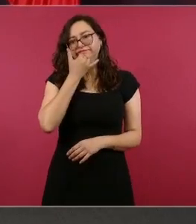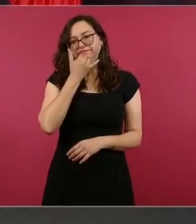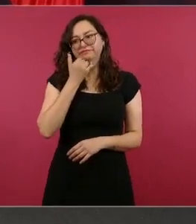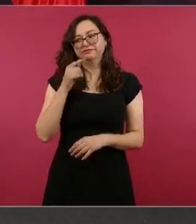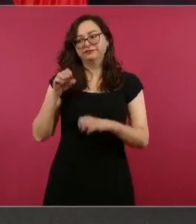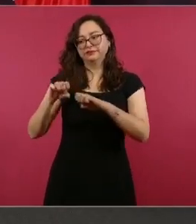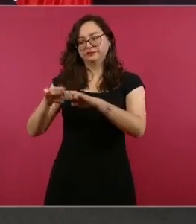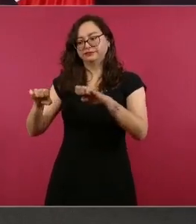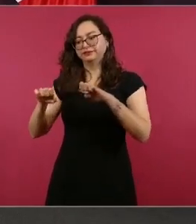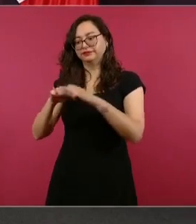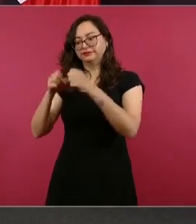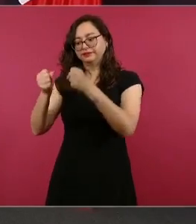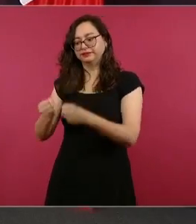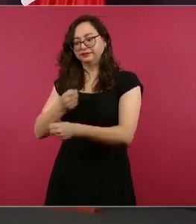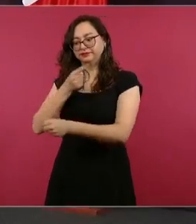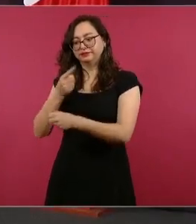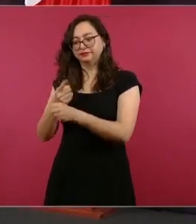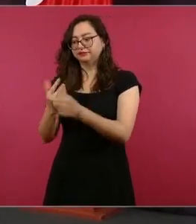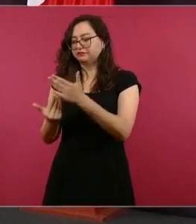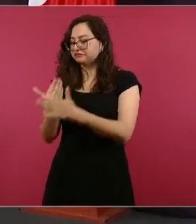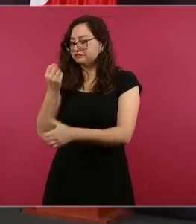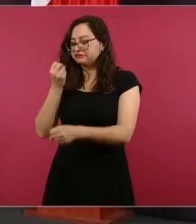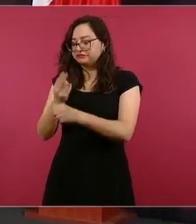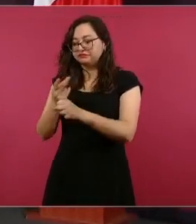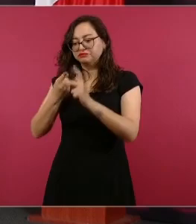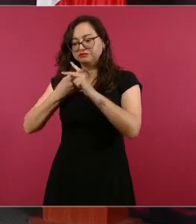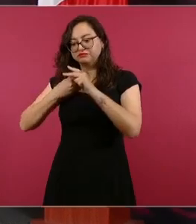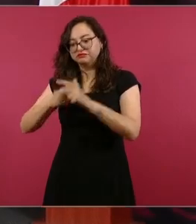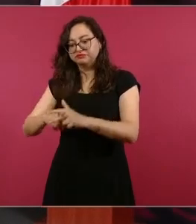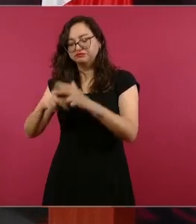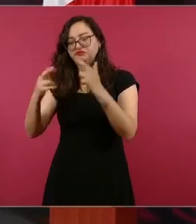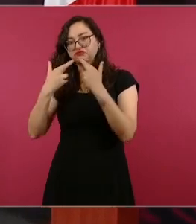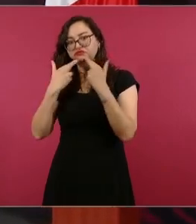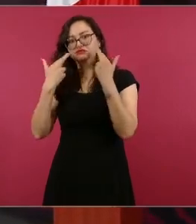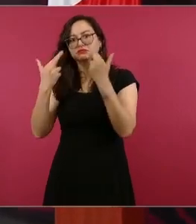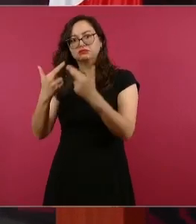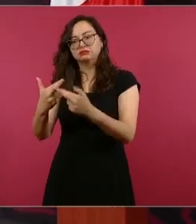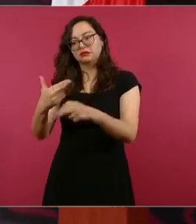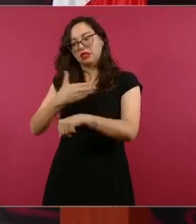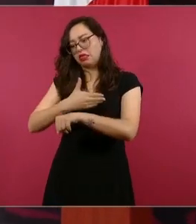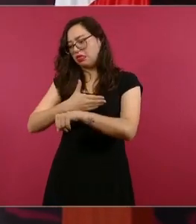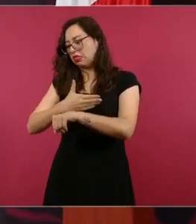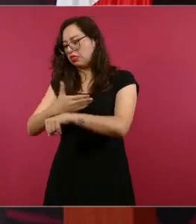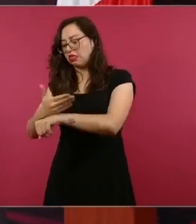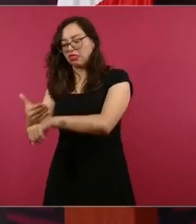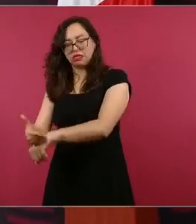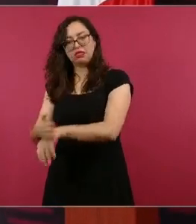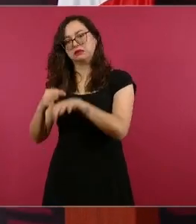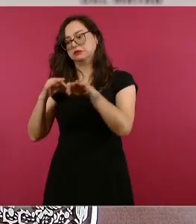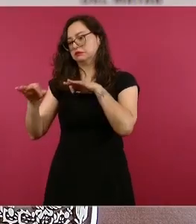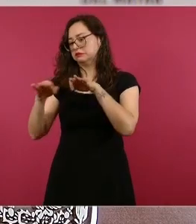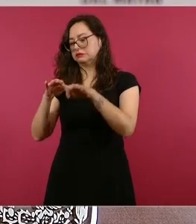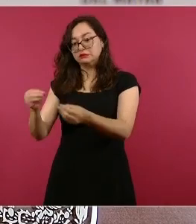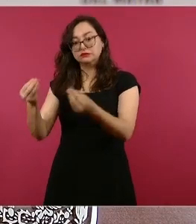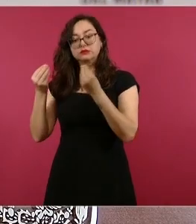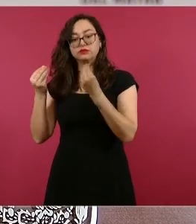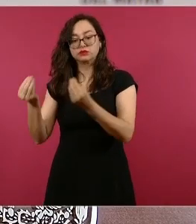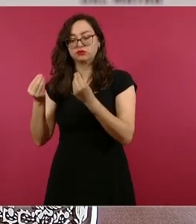el gabinete de seguridad, pero ya vamos a iniciar, vamos a informar.